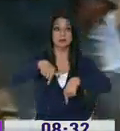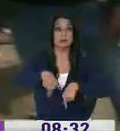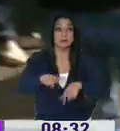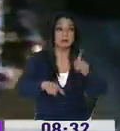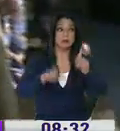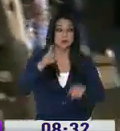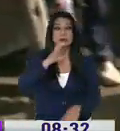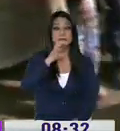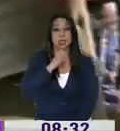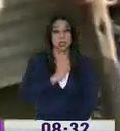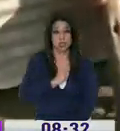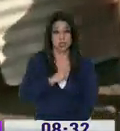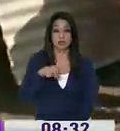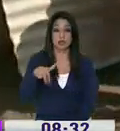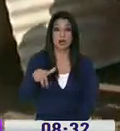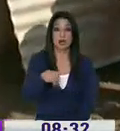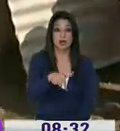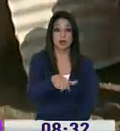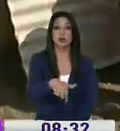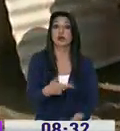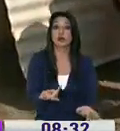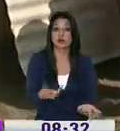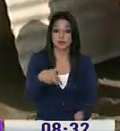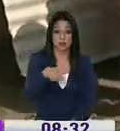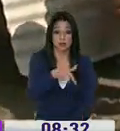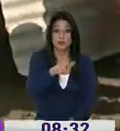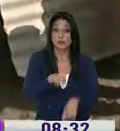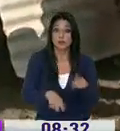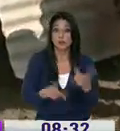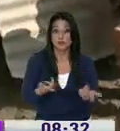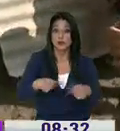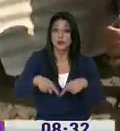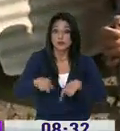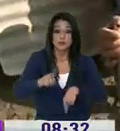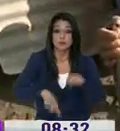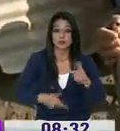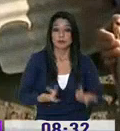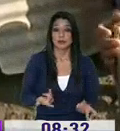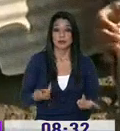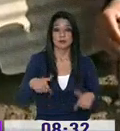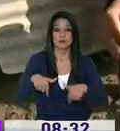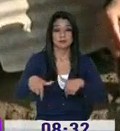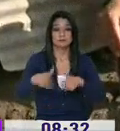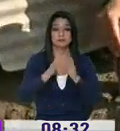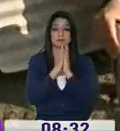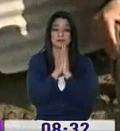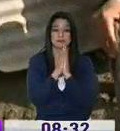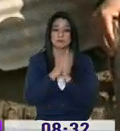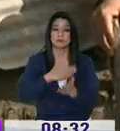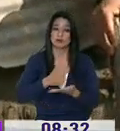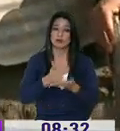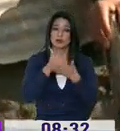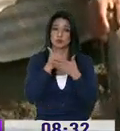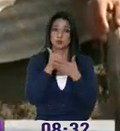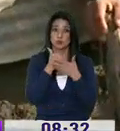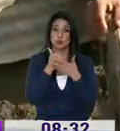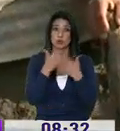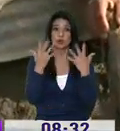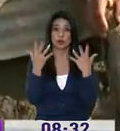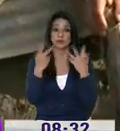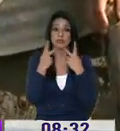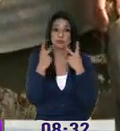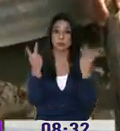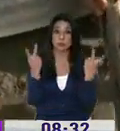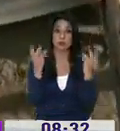edad que tiene que salir por aquí con este no puede salir no pueden transitar es un pedido que sí nos puede ayudar la enap la